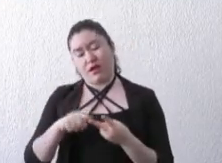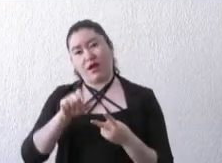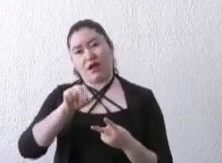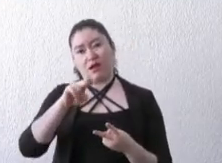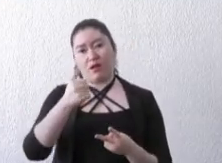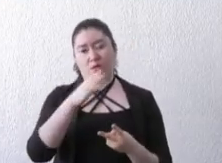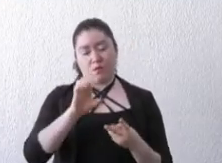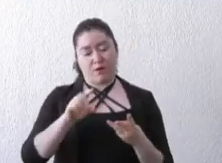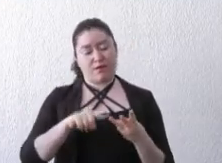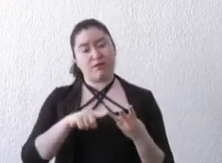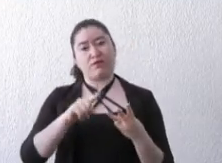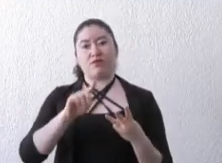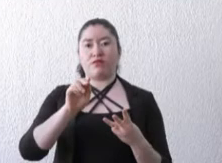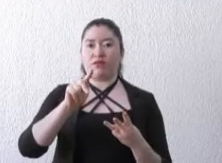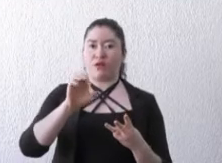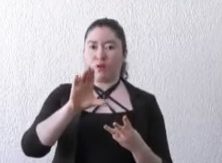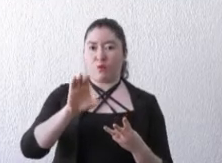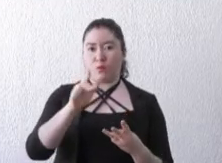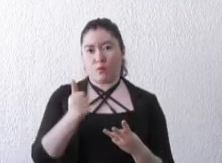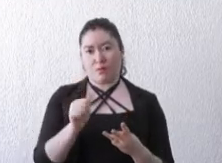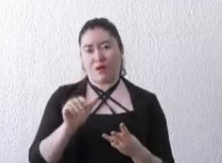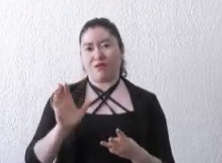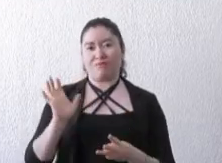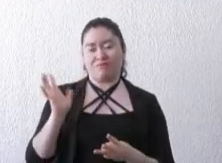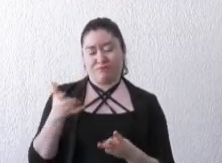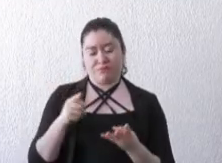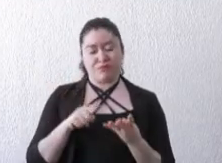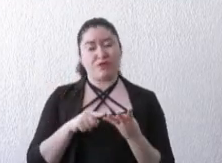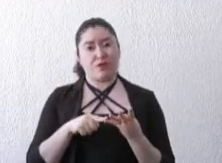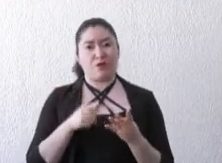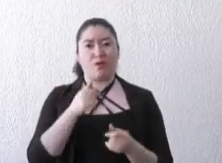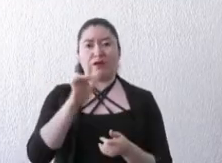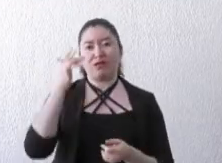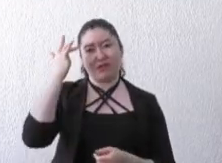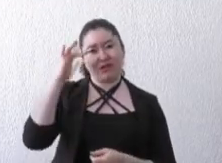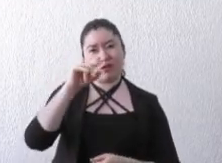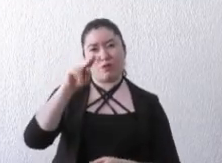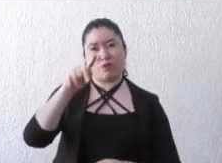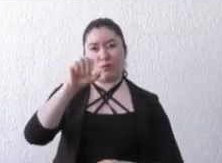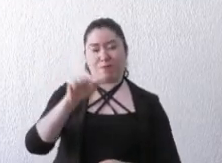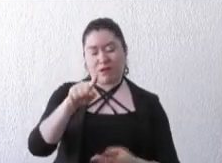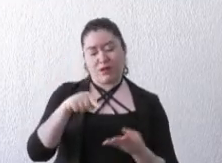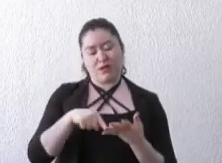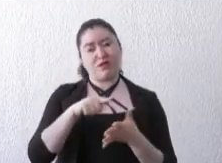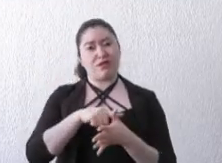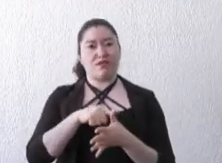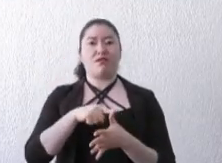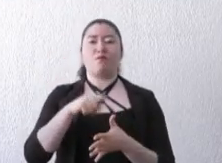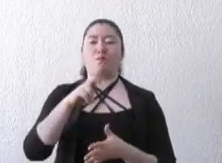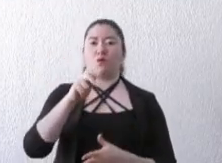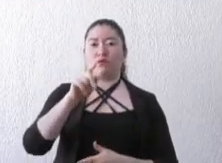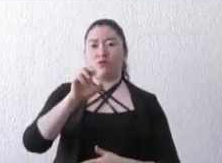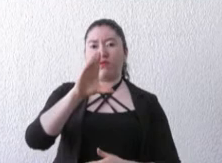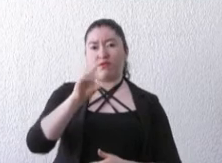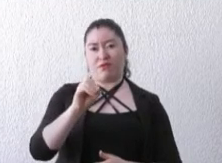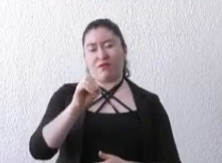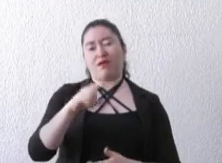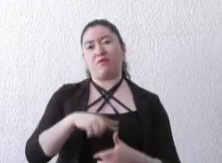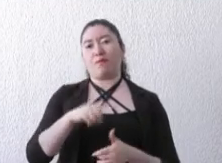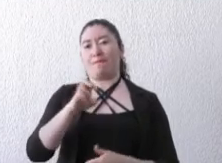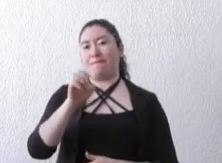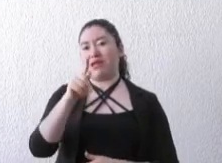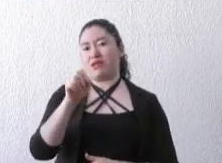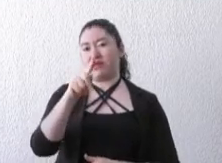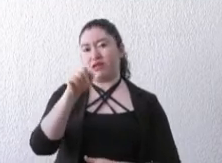casco de Santo Tomás, Plutarco, Elías Calles, un hogar para nosotros, Nextitla, todo esto es un conjunto de